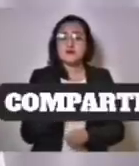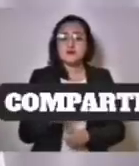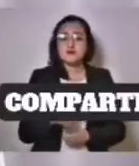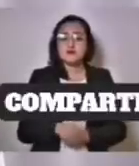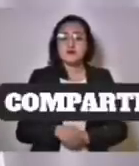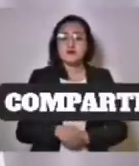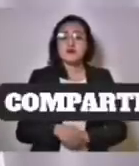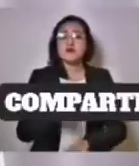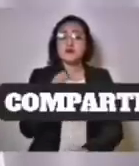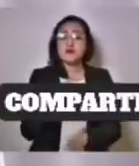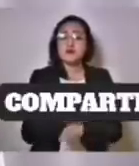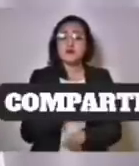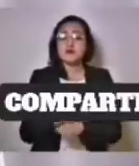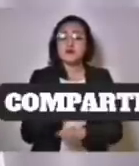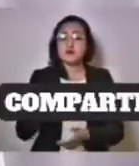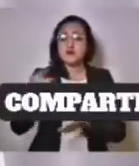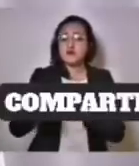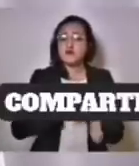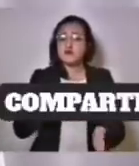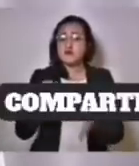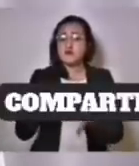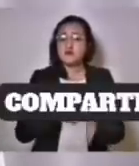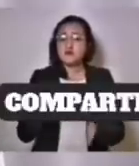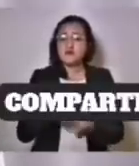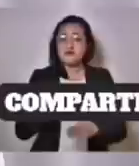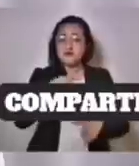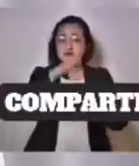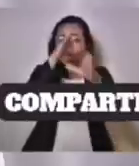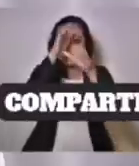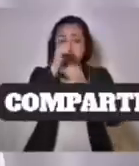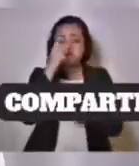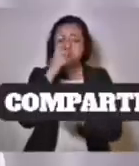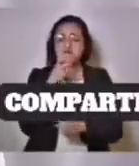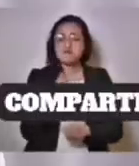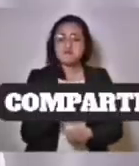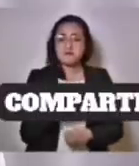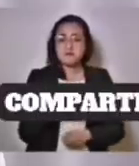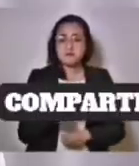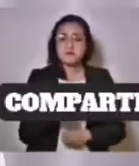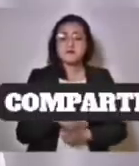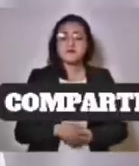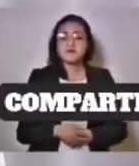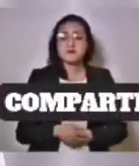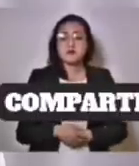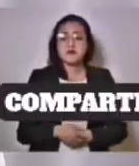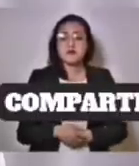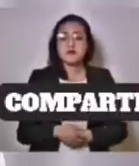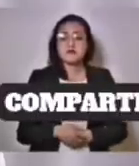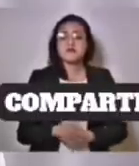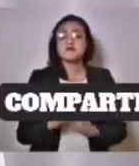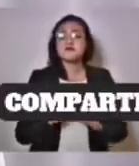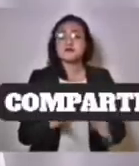2019-2020. Hoy firmaré el decreto para ello. Ya